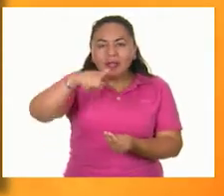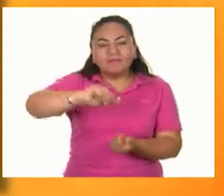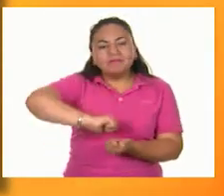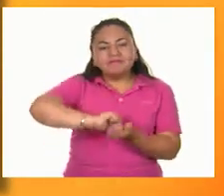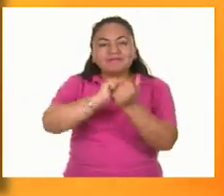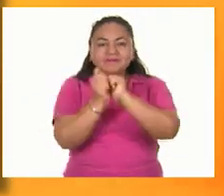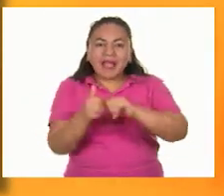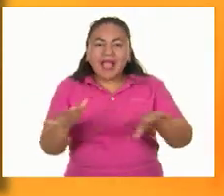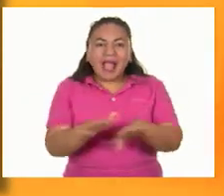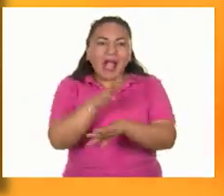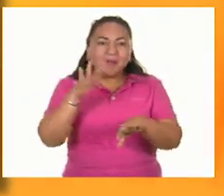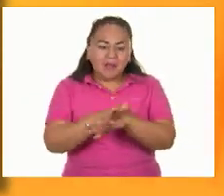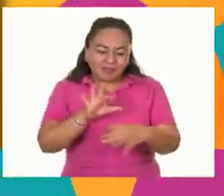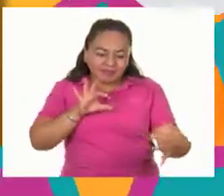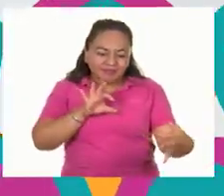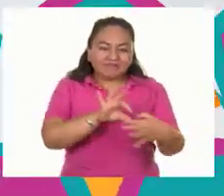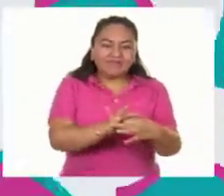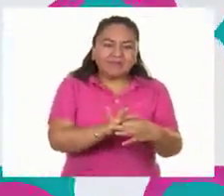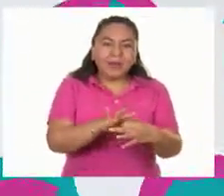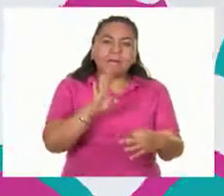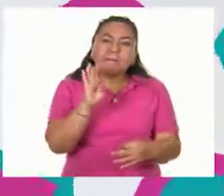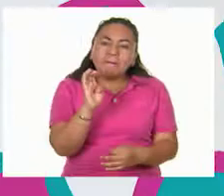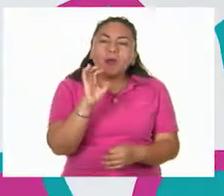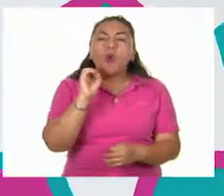la relación con tu bebé y con los demás.